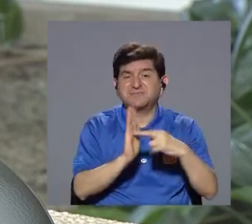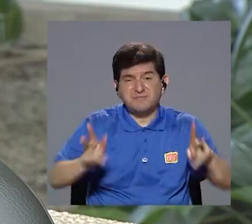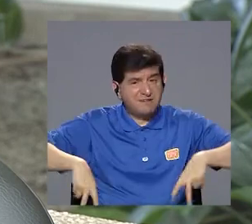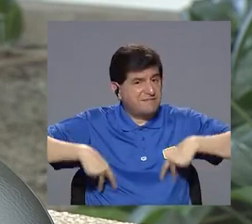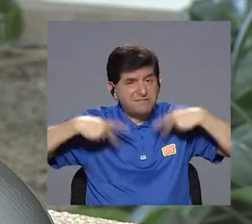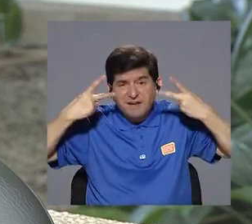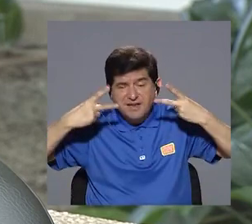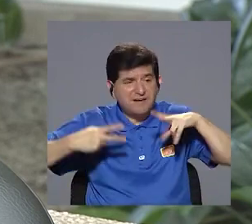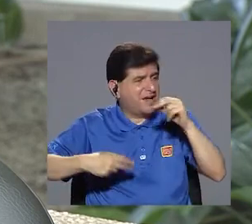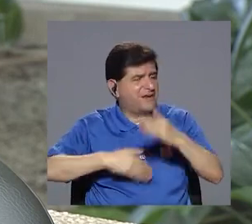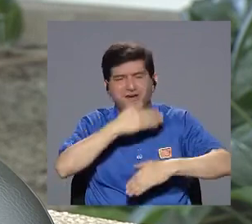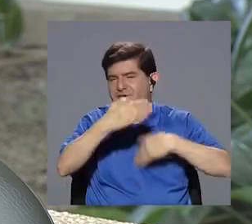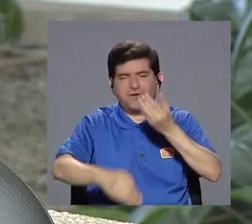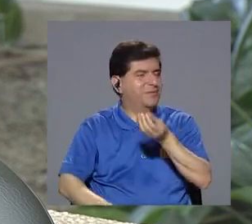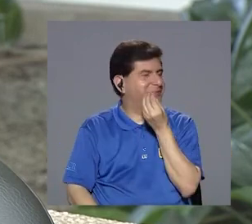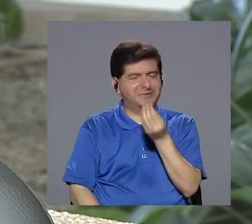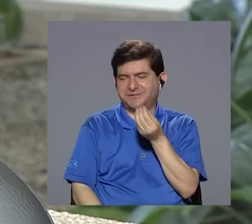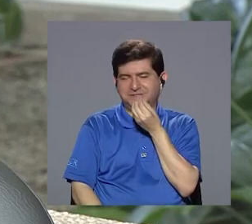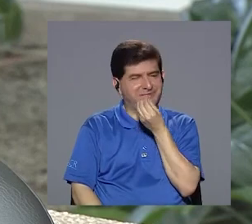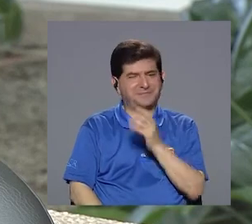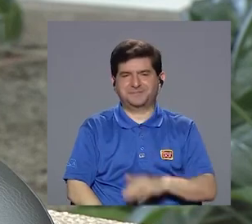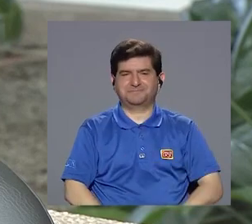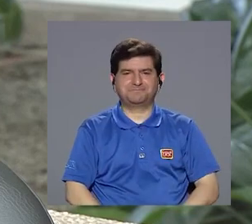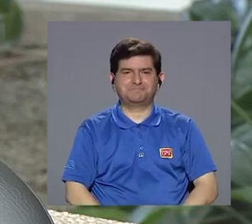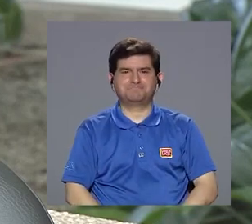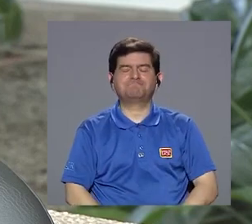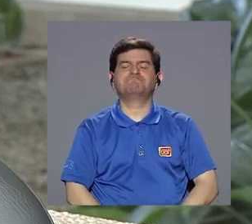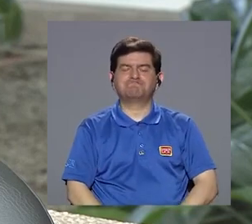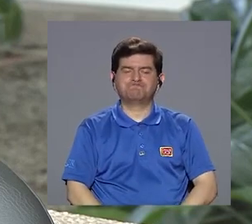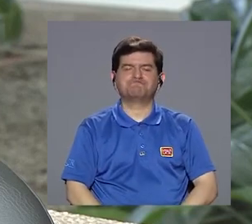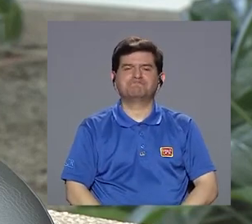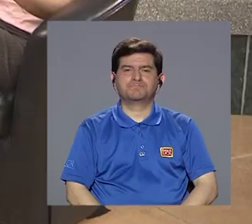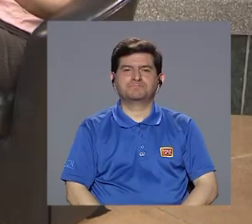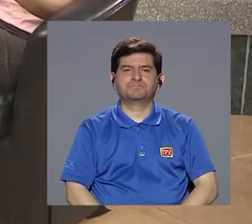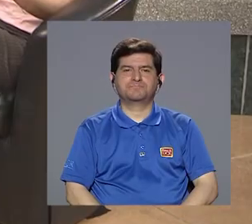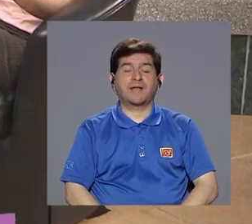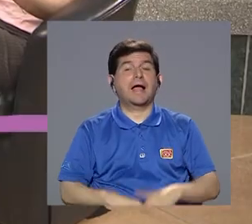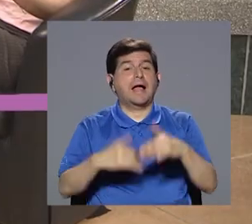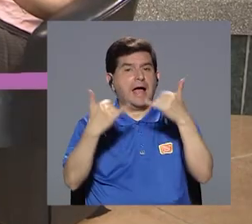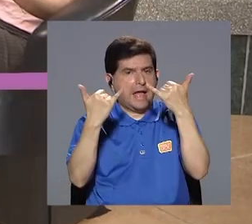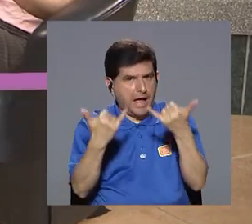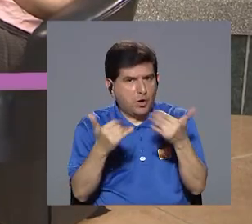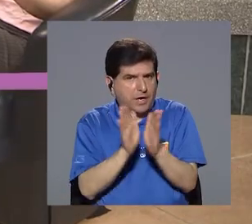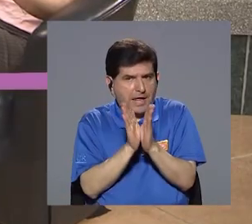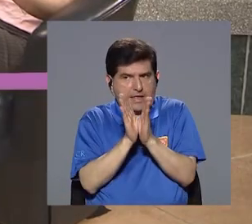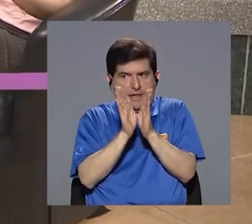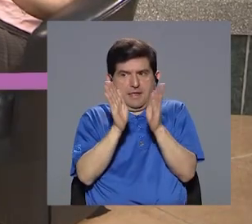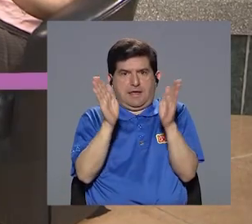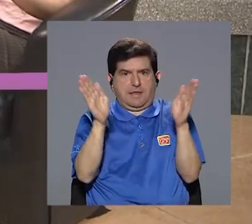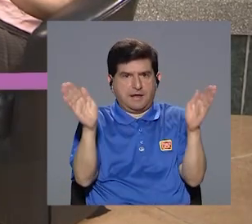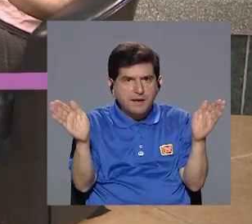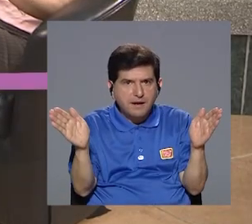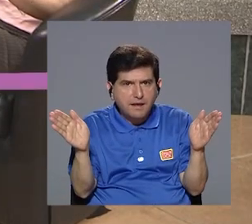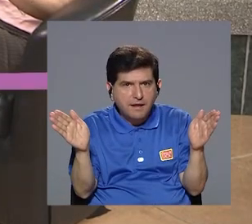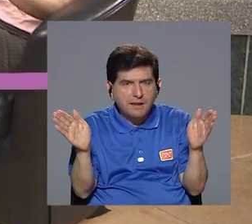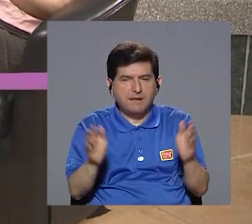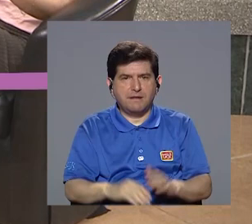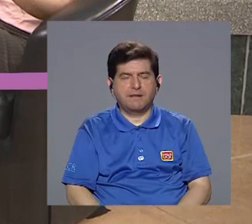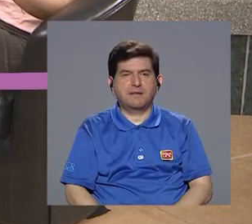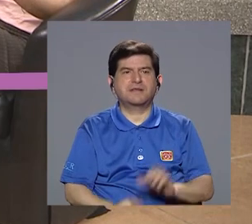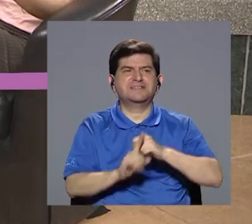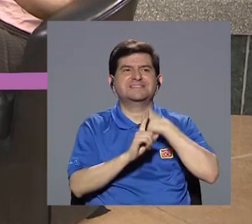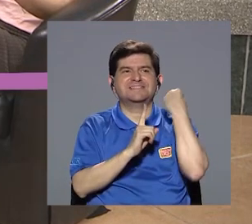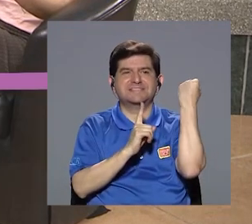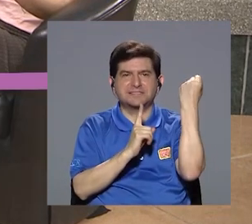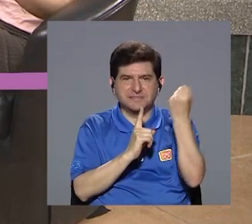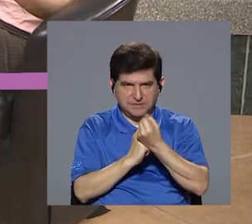reglas de vida que uh-huh. de proceso alimenticio. Uh-huh, uh-huh. Okay. Sí, entonces sí, eso. Ahora, en términos generales,